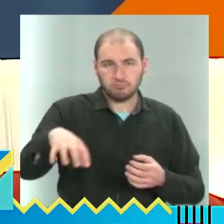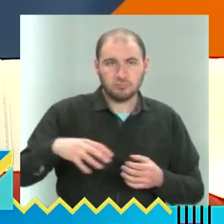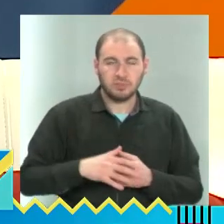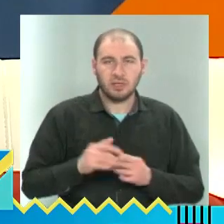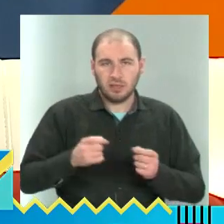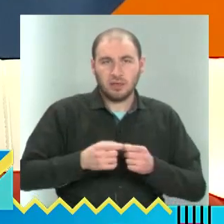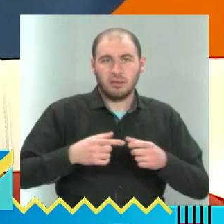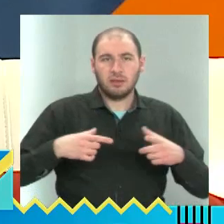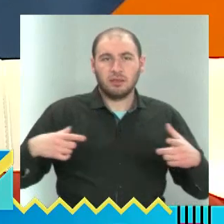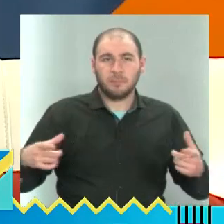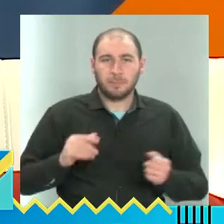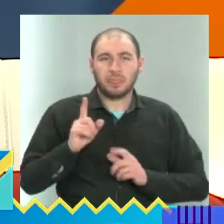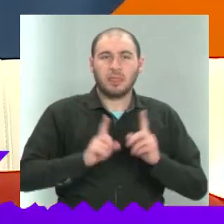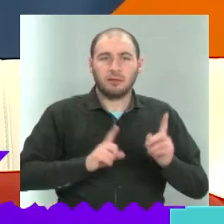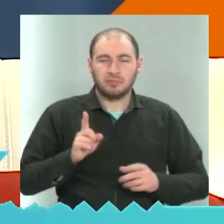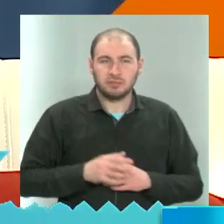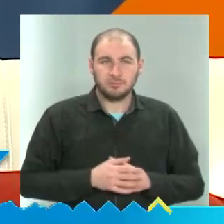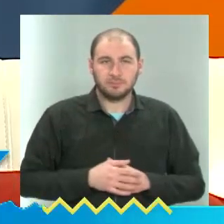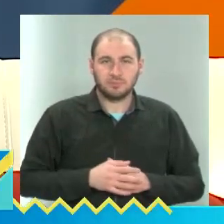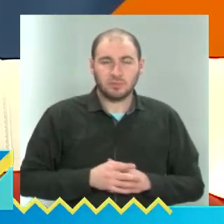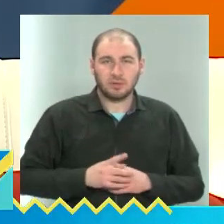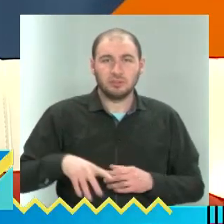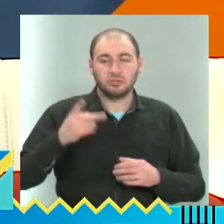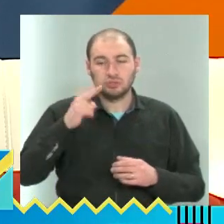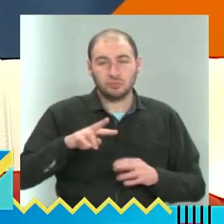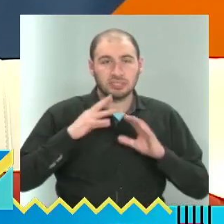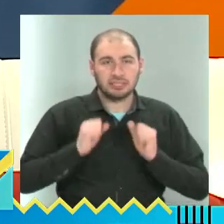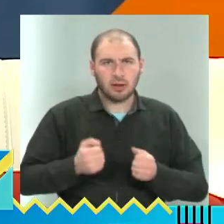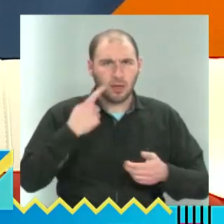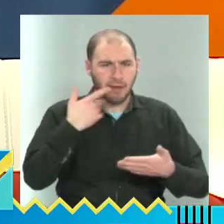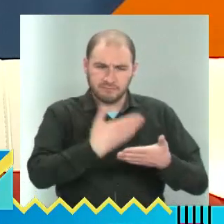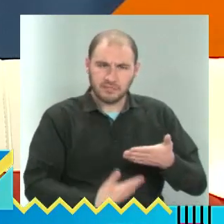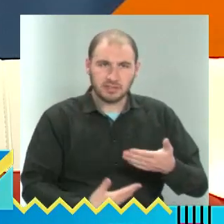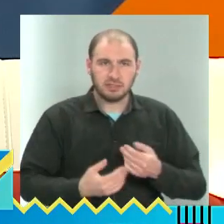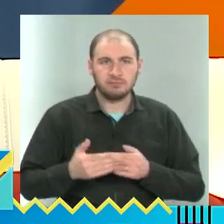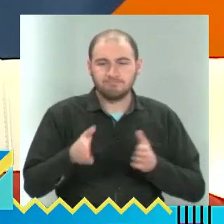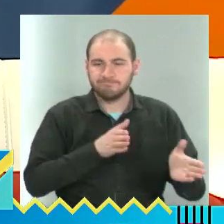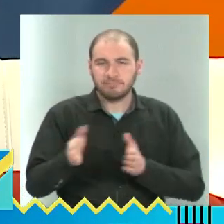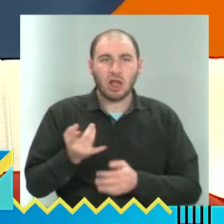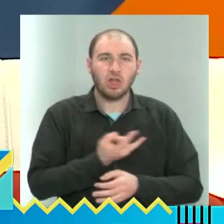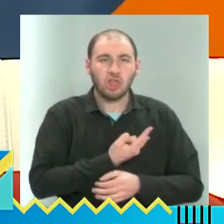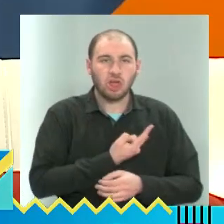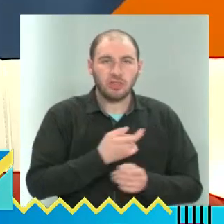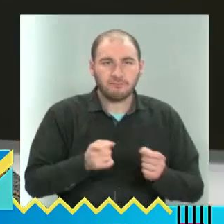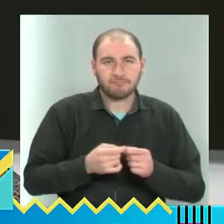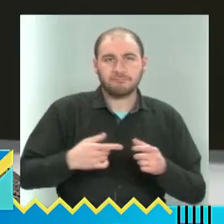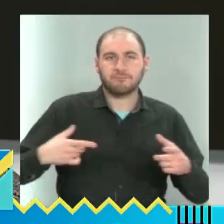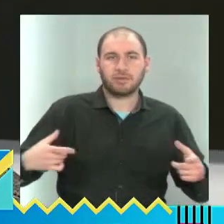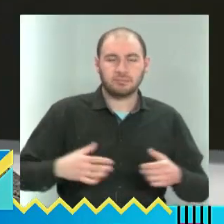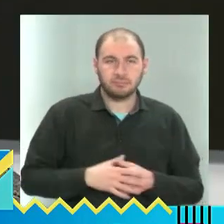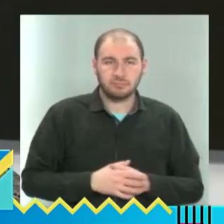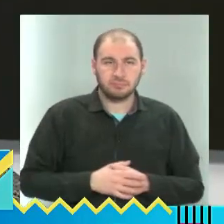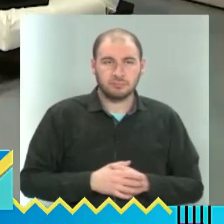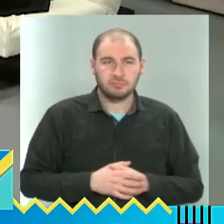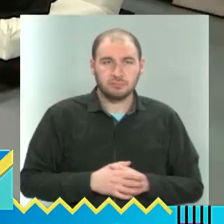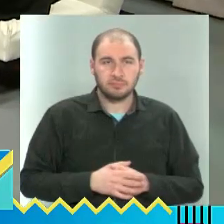va creciendo, y por ahí estamos con el subsecretario evaluando hacia dónde se tiene que dar ese crecimiento, ¿no? Así